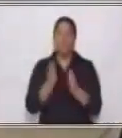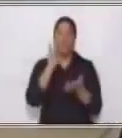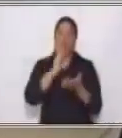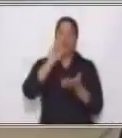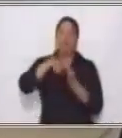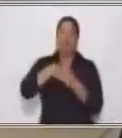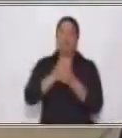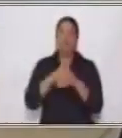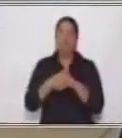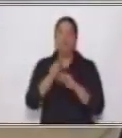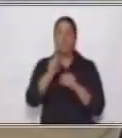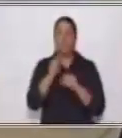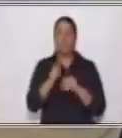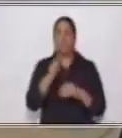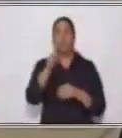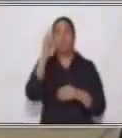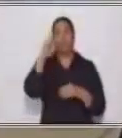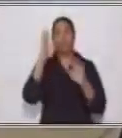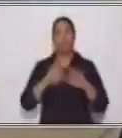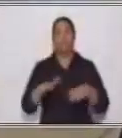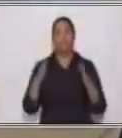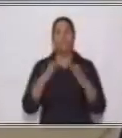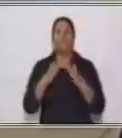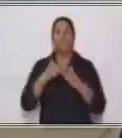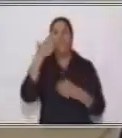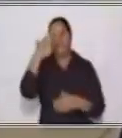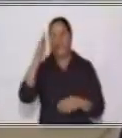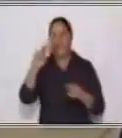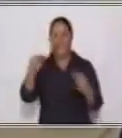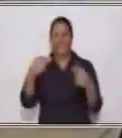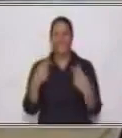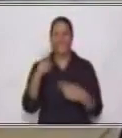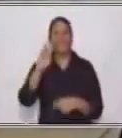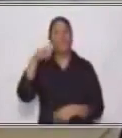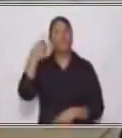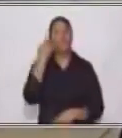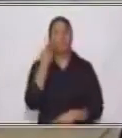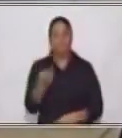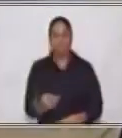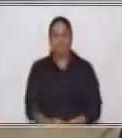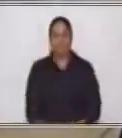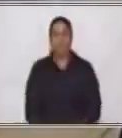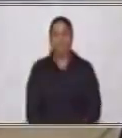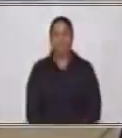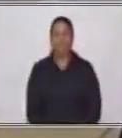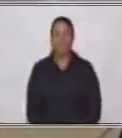desinfectar tus manos. Y recuerda, quédate en casa. Gracias por tu atención y hasta una próxima oportunidad.